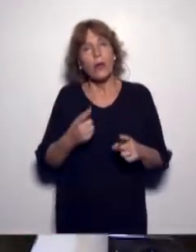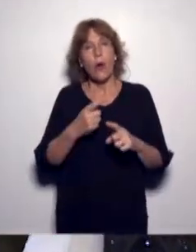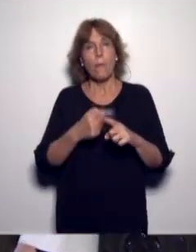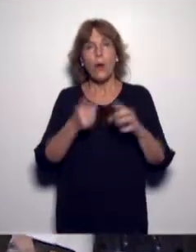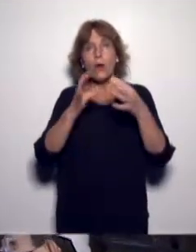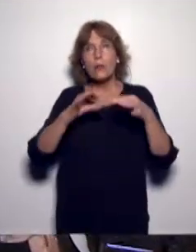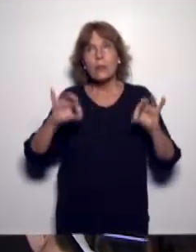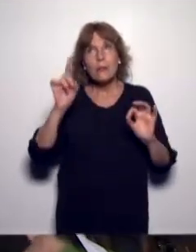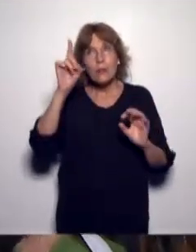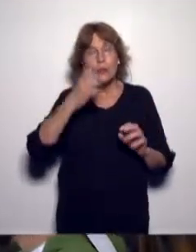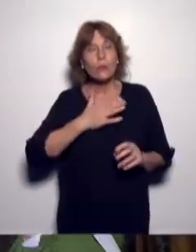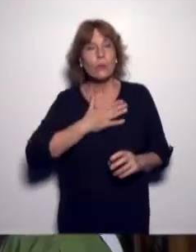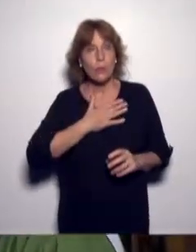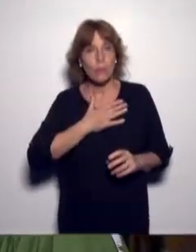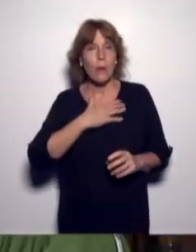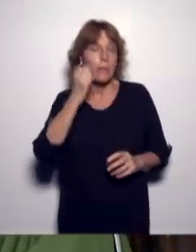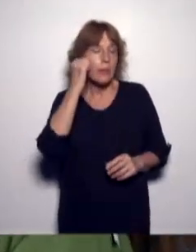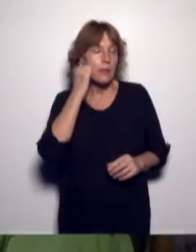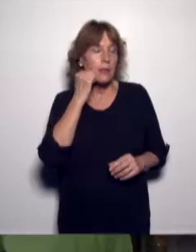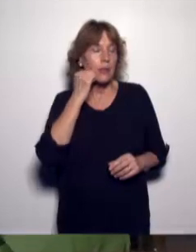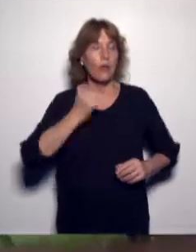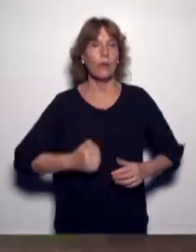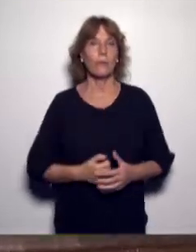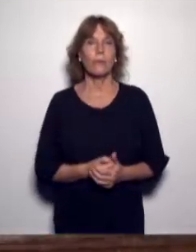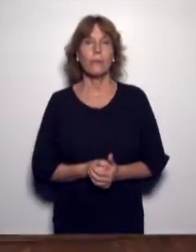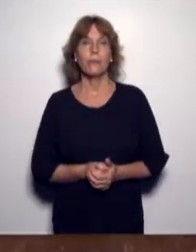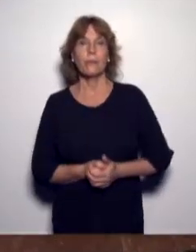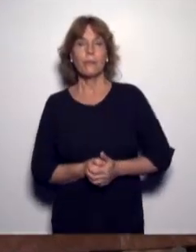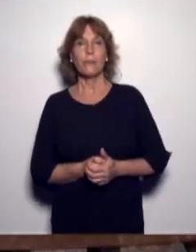alegras con tu salvación,